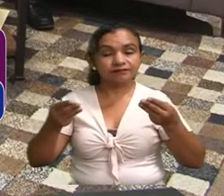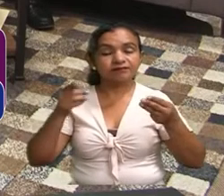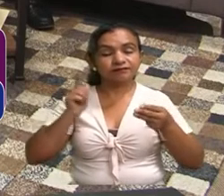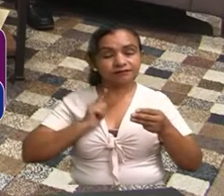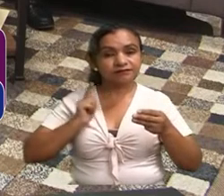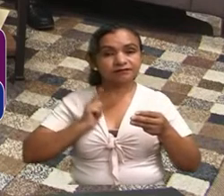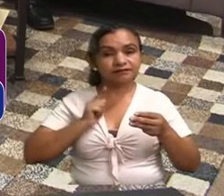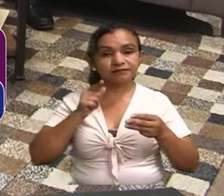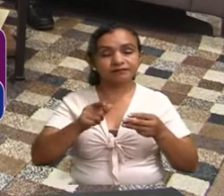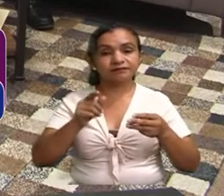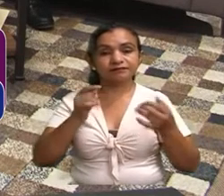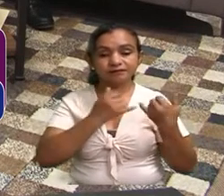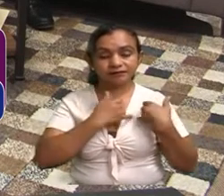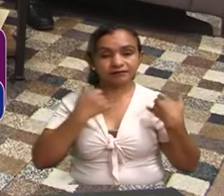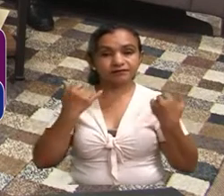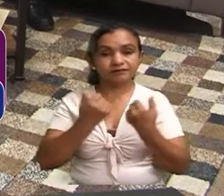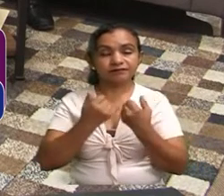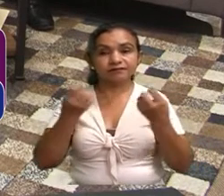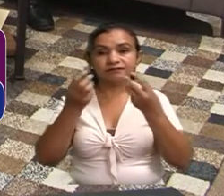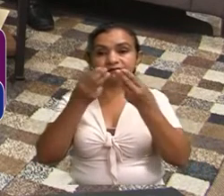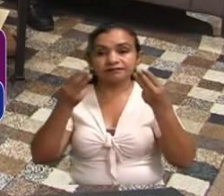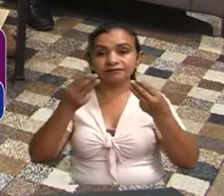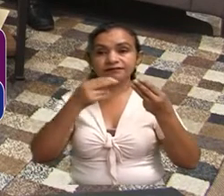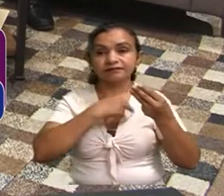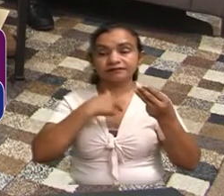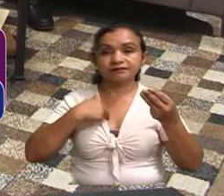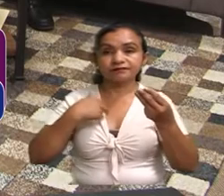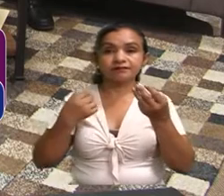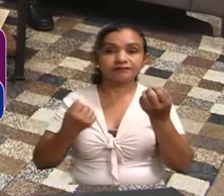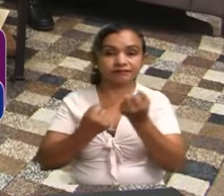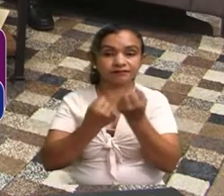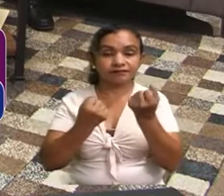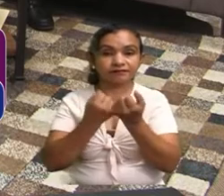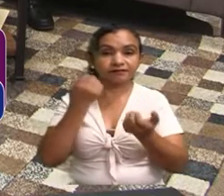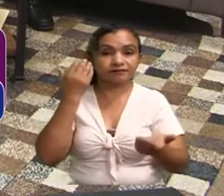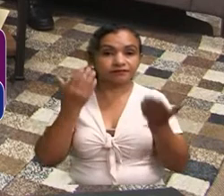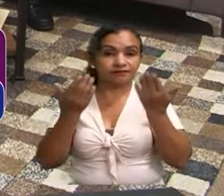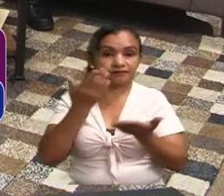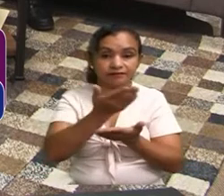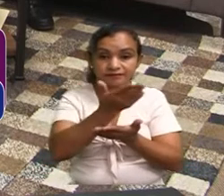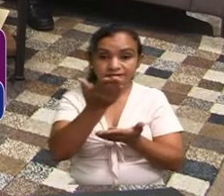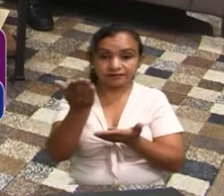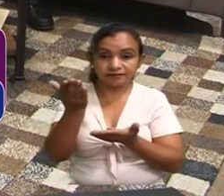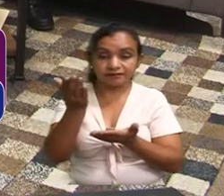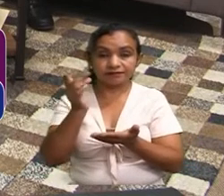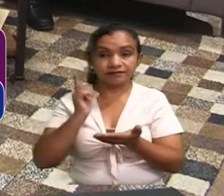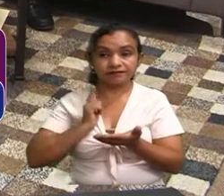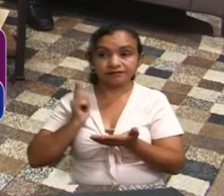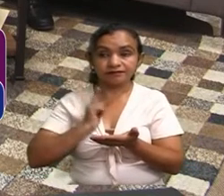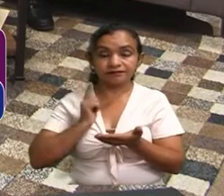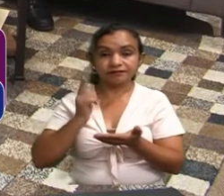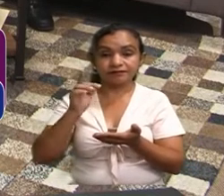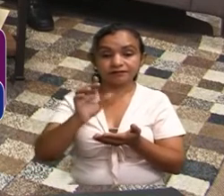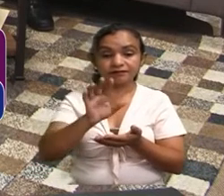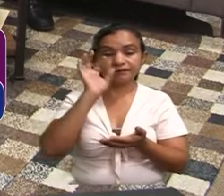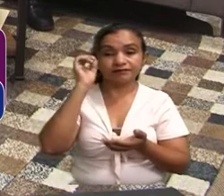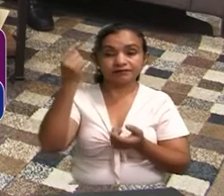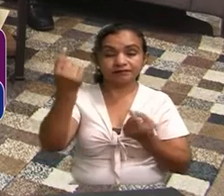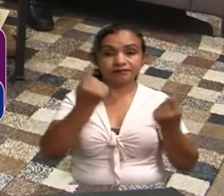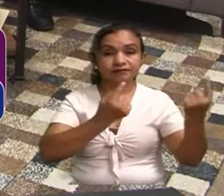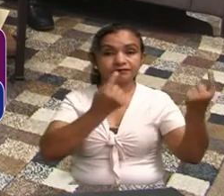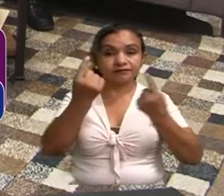tres instituciones, el material que vamos a estar suministrando y que seguramente ustedes van a tener, porque van a ser partícipe